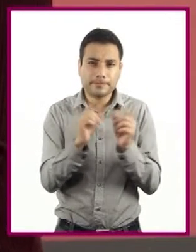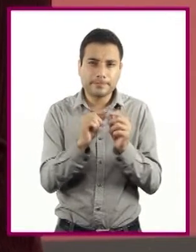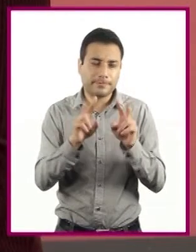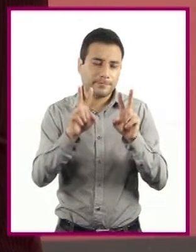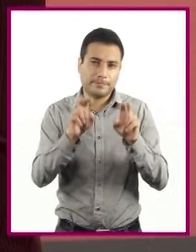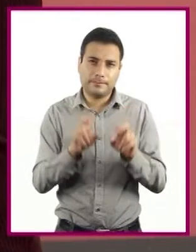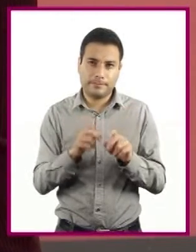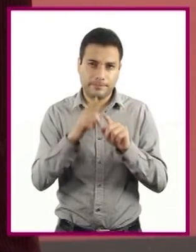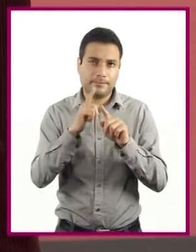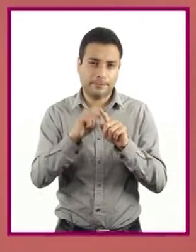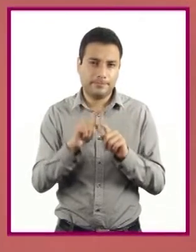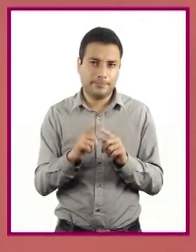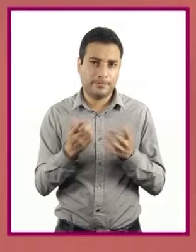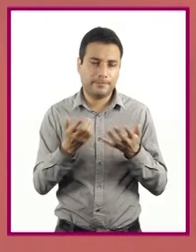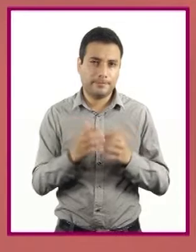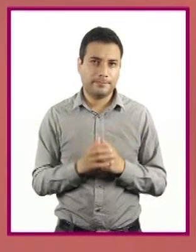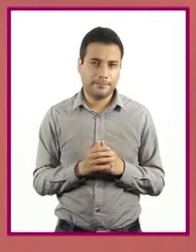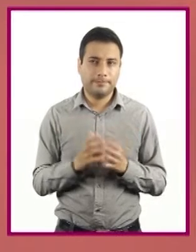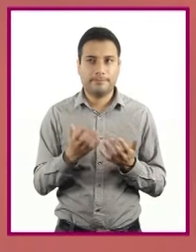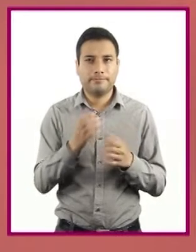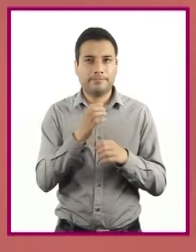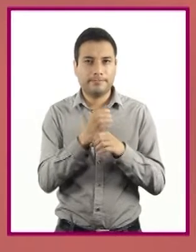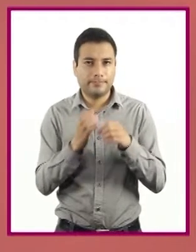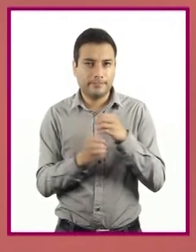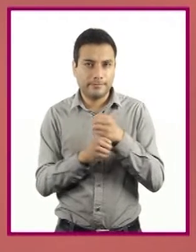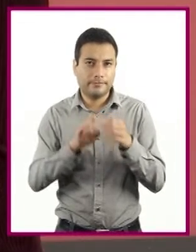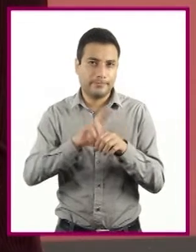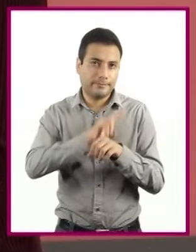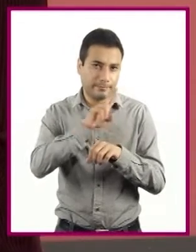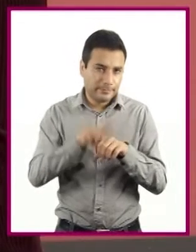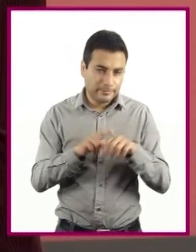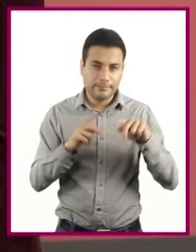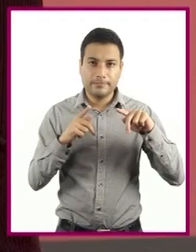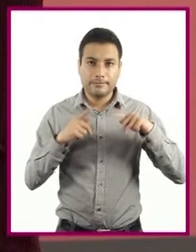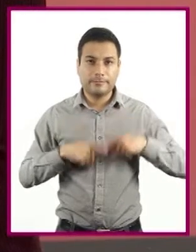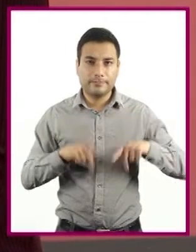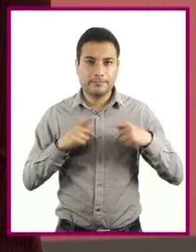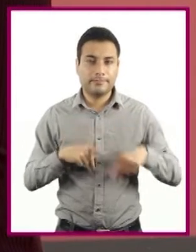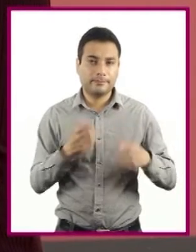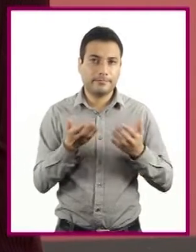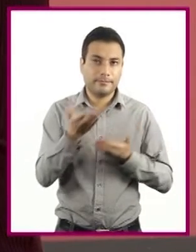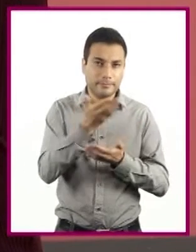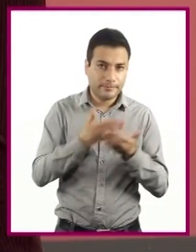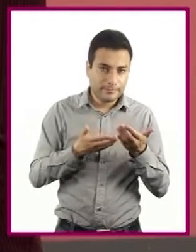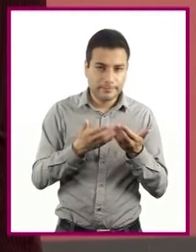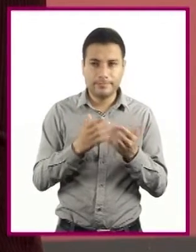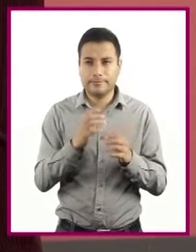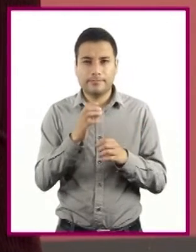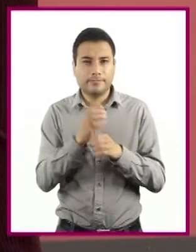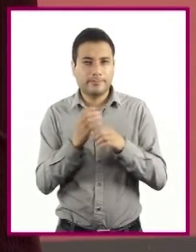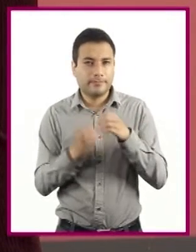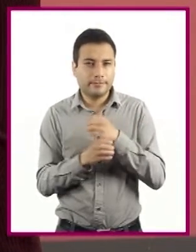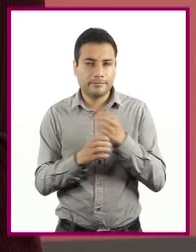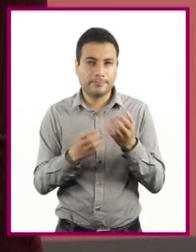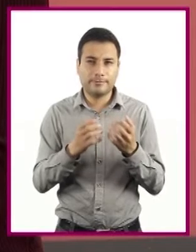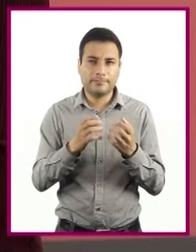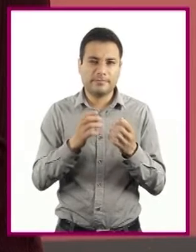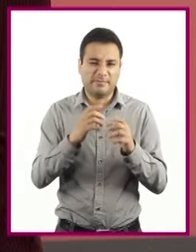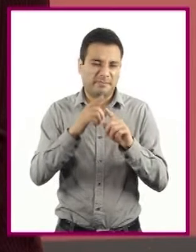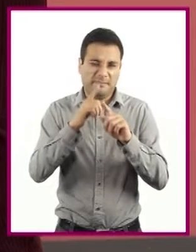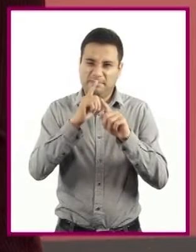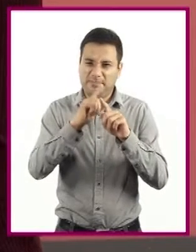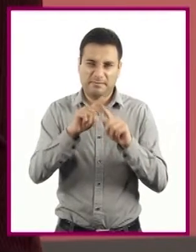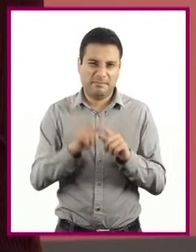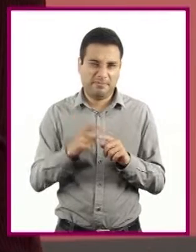índole sobre los fenómenos naturales, las relaciones sociales, las realidades subjetivas y objetivas que han acompañado a la